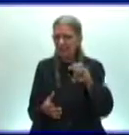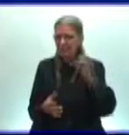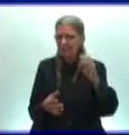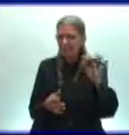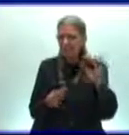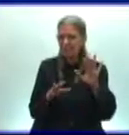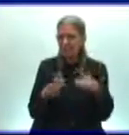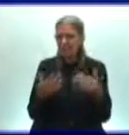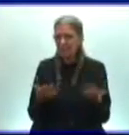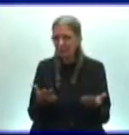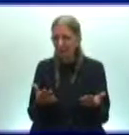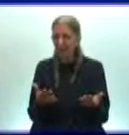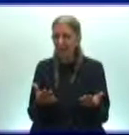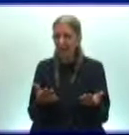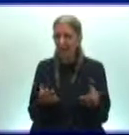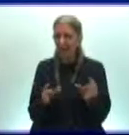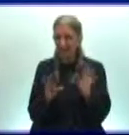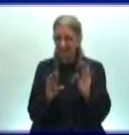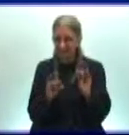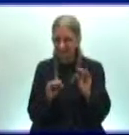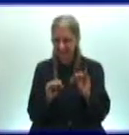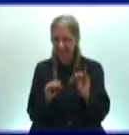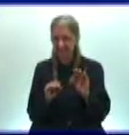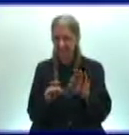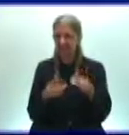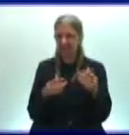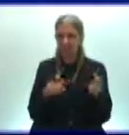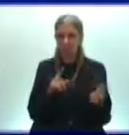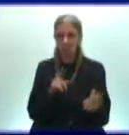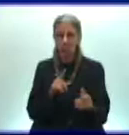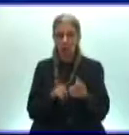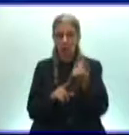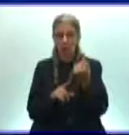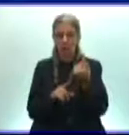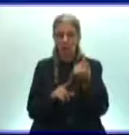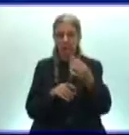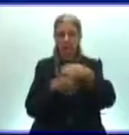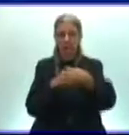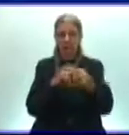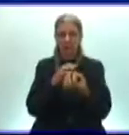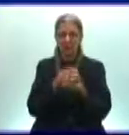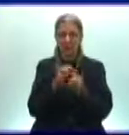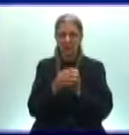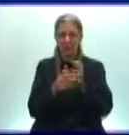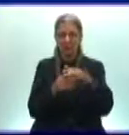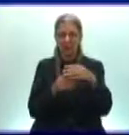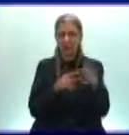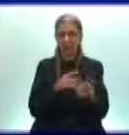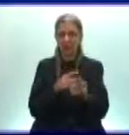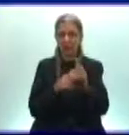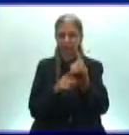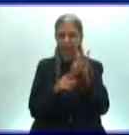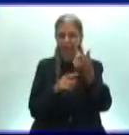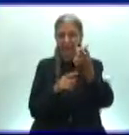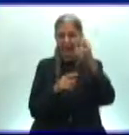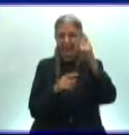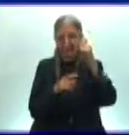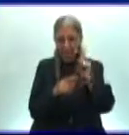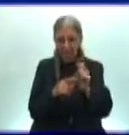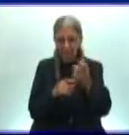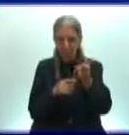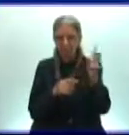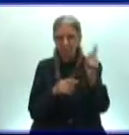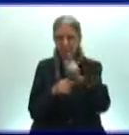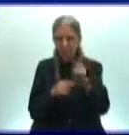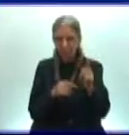trióxido de azufre? Fíjense que es una molécula, porque estamos hablando de sustancias moleculares, que está formada por un átomo de azufre y